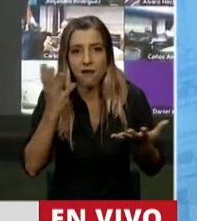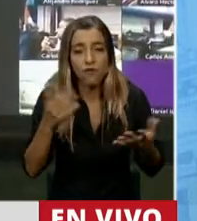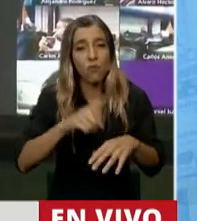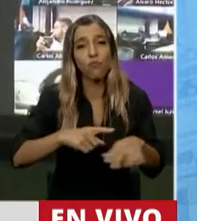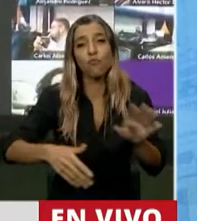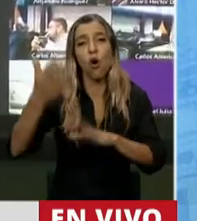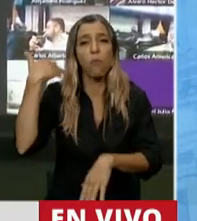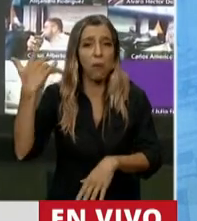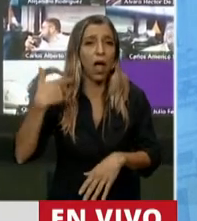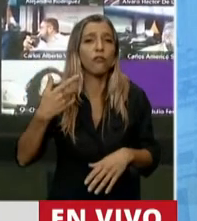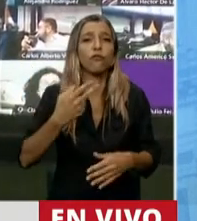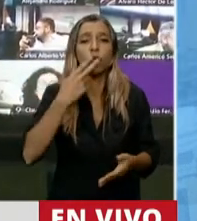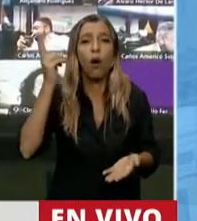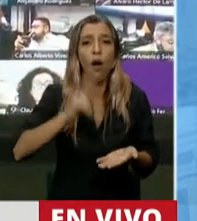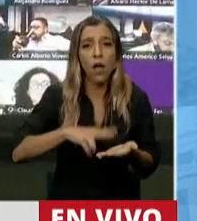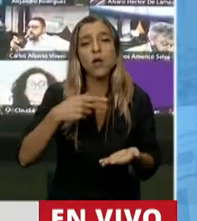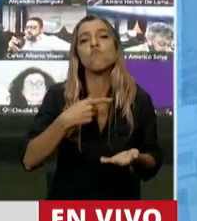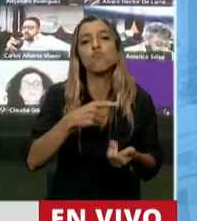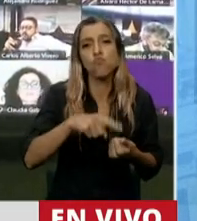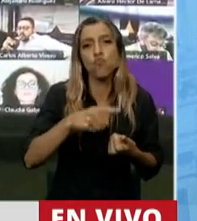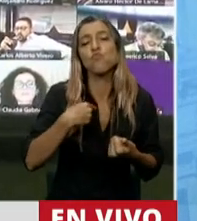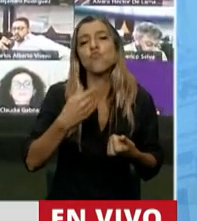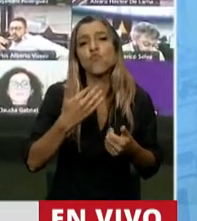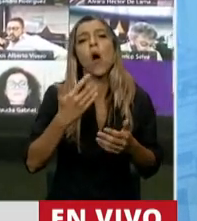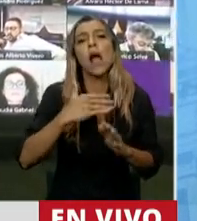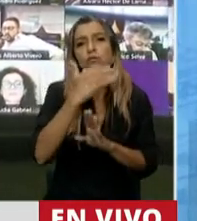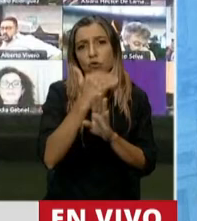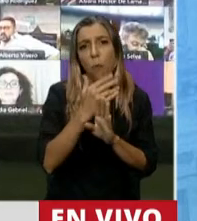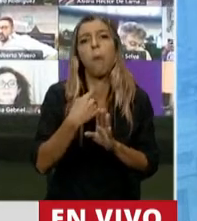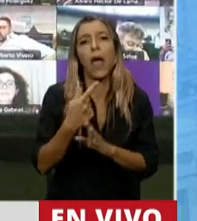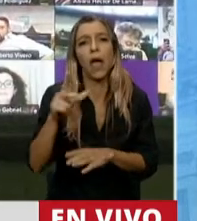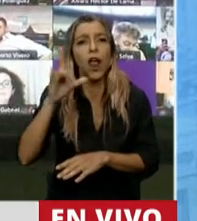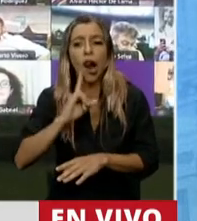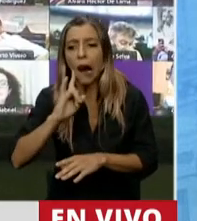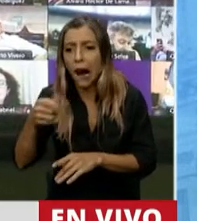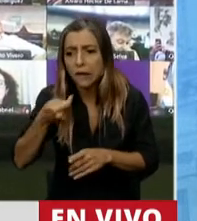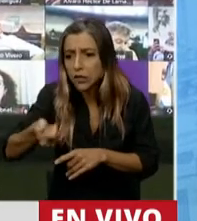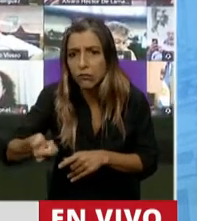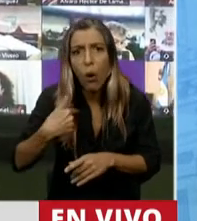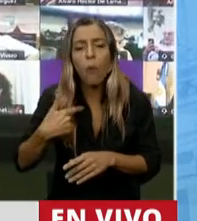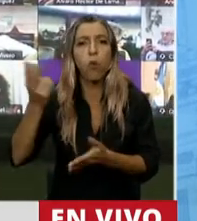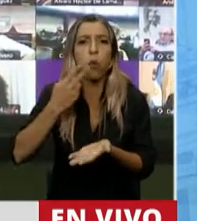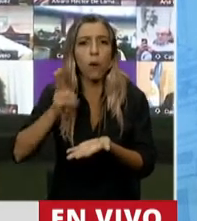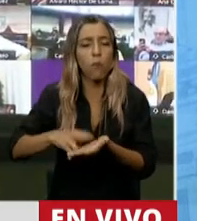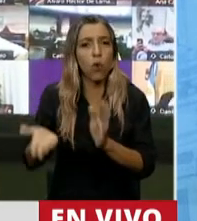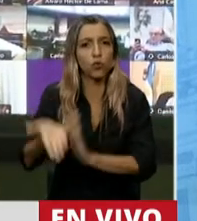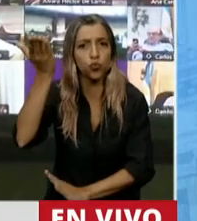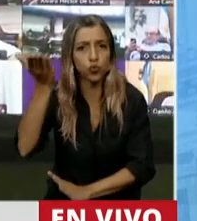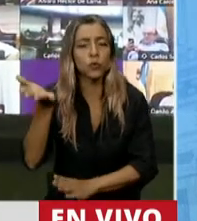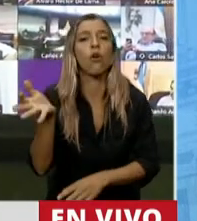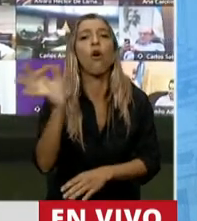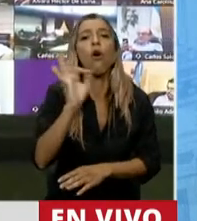aumentaban el 300% el litro de leche a los chicos, los que le bajaban los impuestos a la compra, a la adquisición de autos de